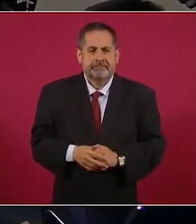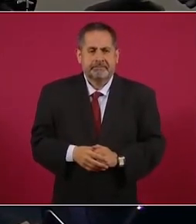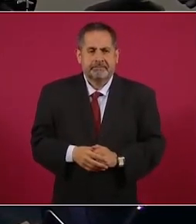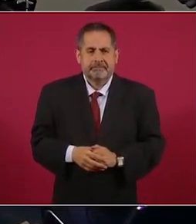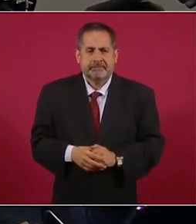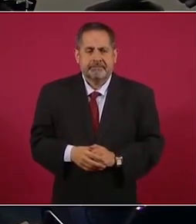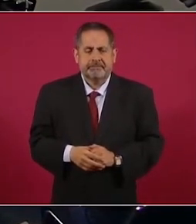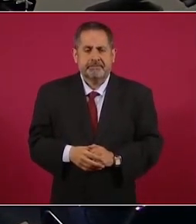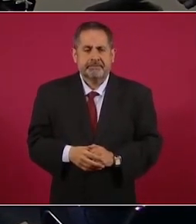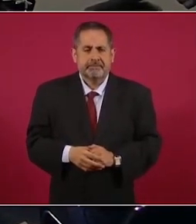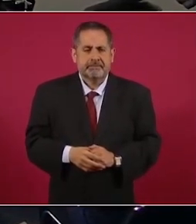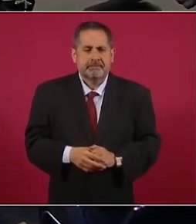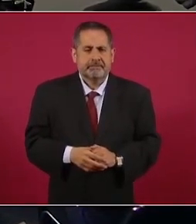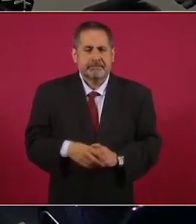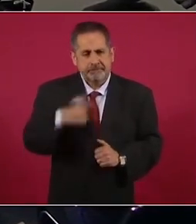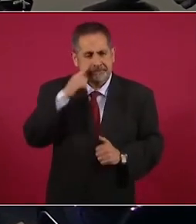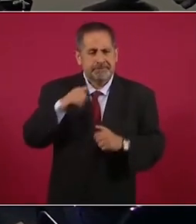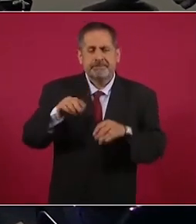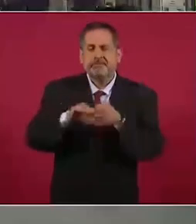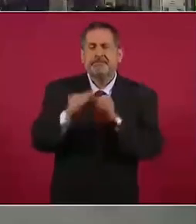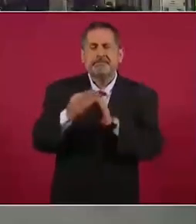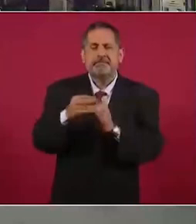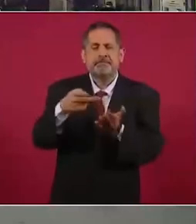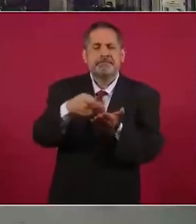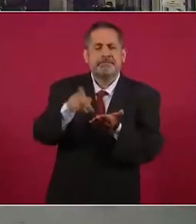en Playa del Carmen.